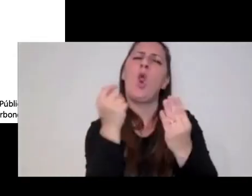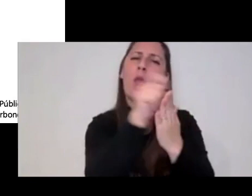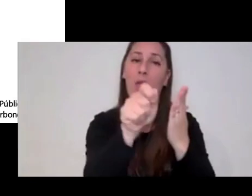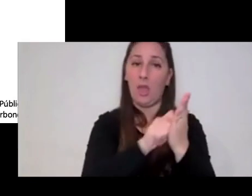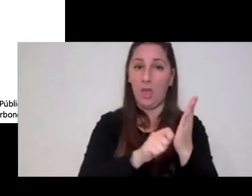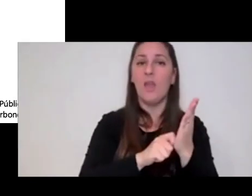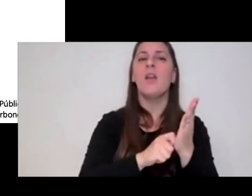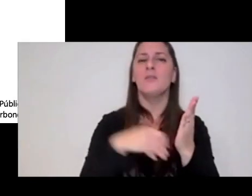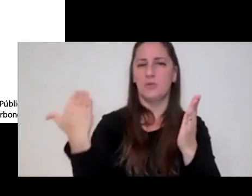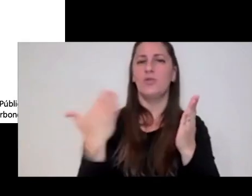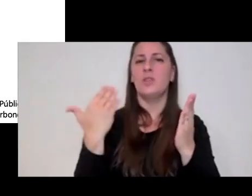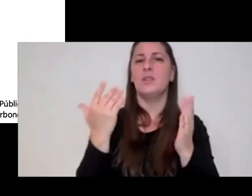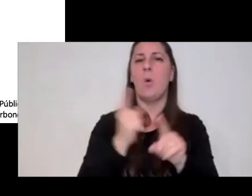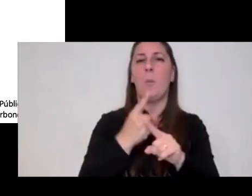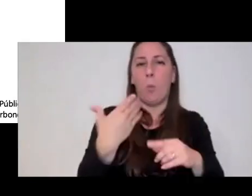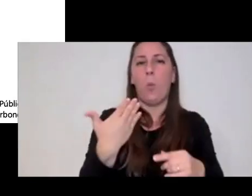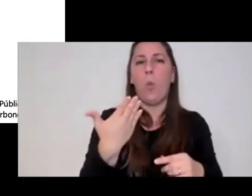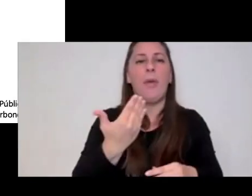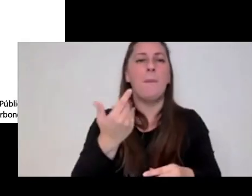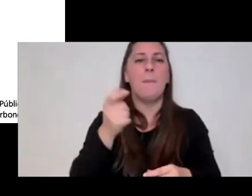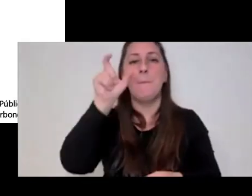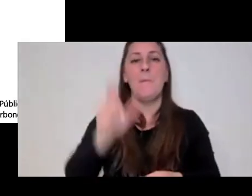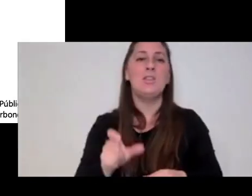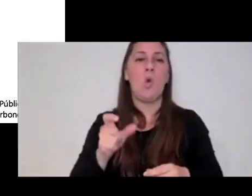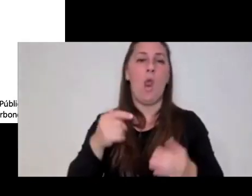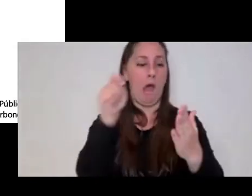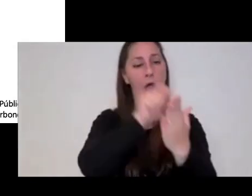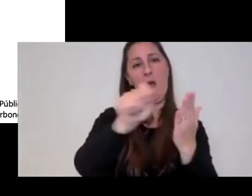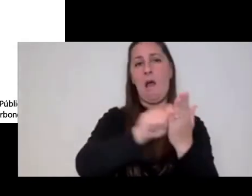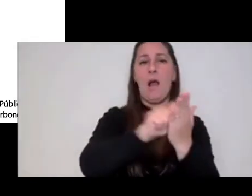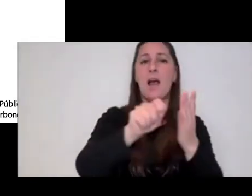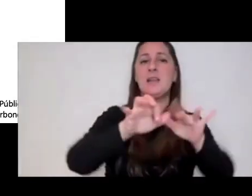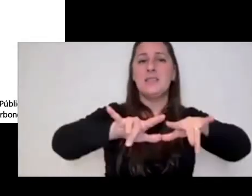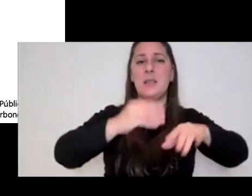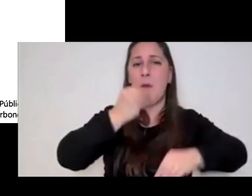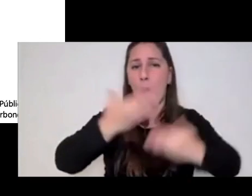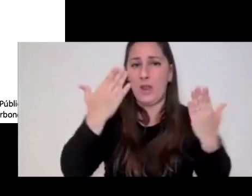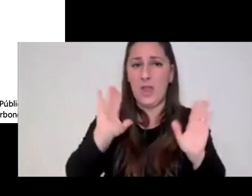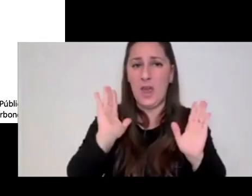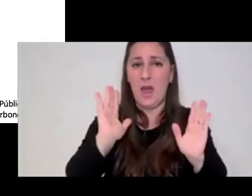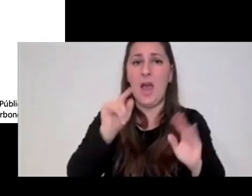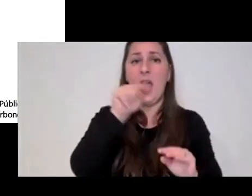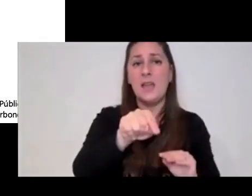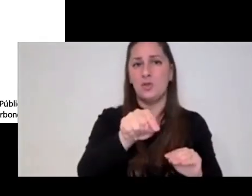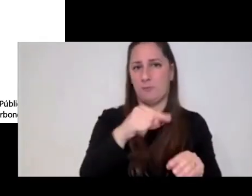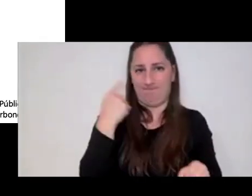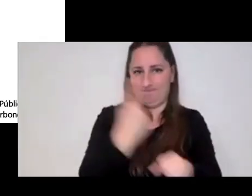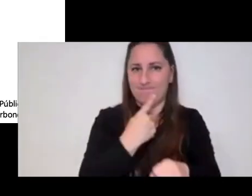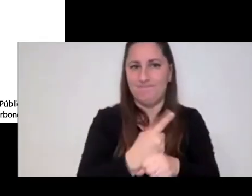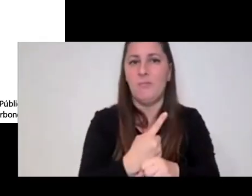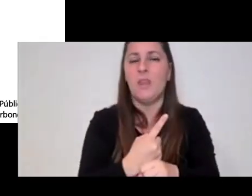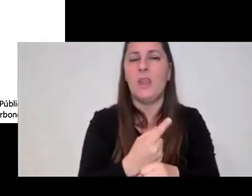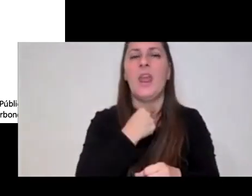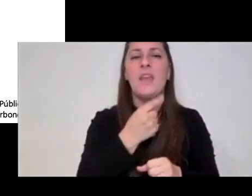piedra libre a que cualquiera ingrese cualquier cosa en el sistema, y automáticamente uno podría pretender que el COPI lo va a